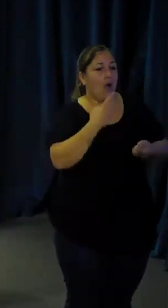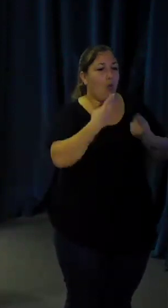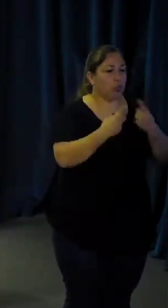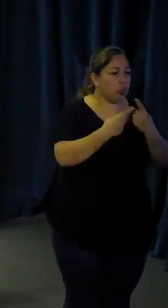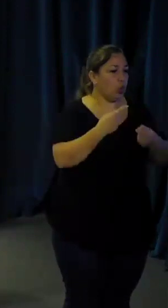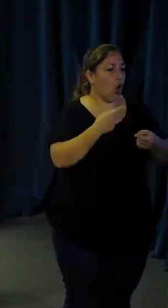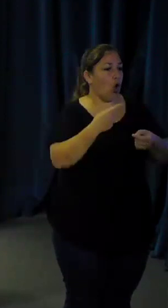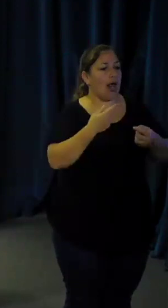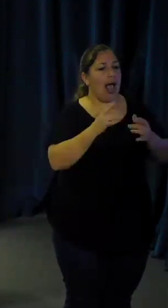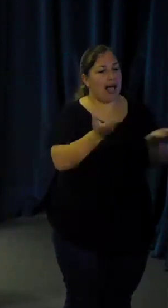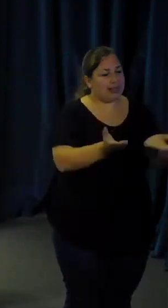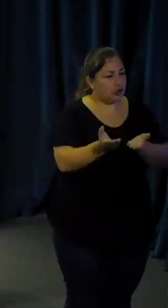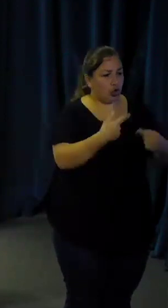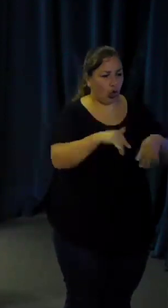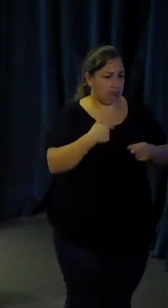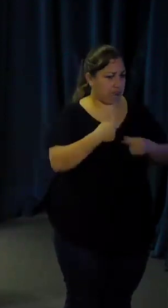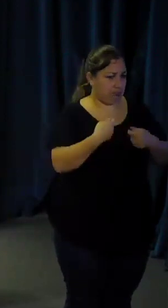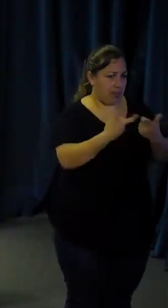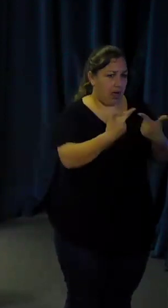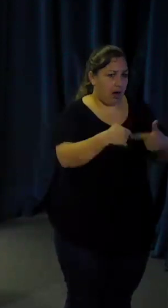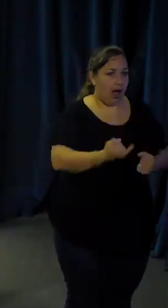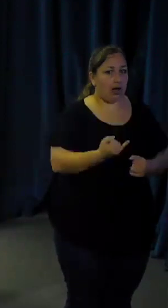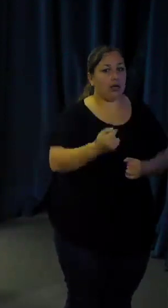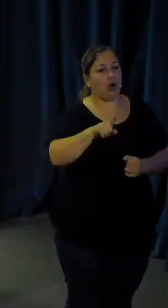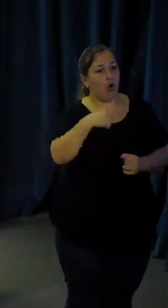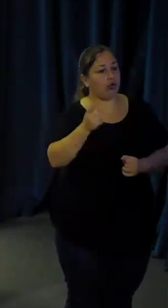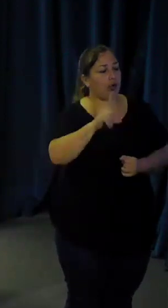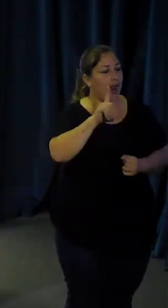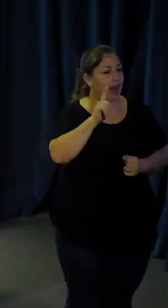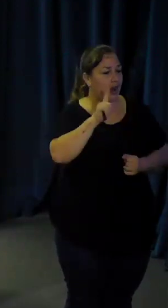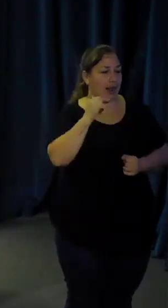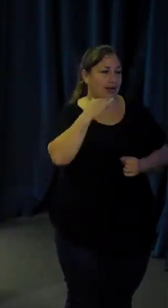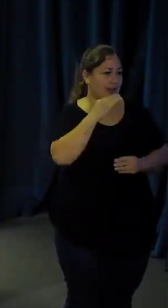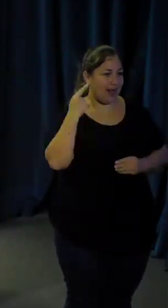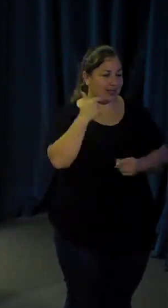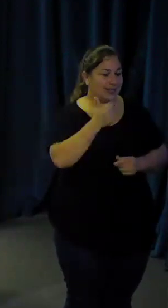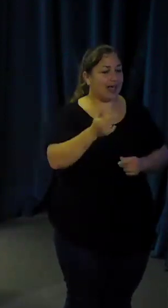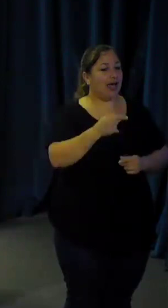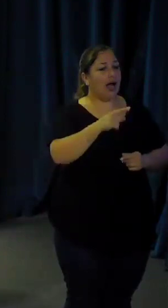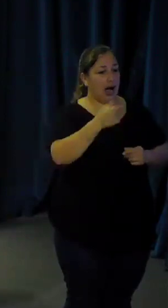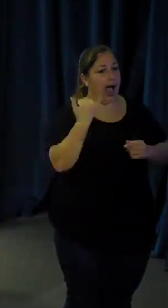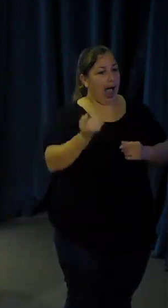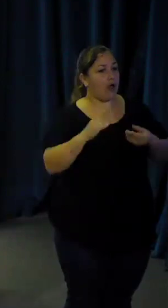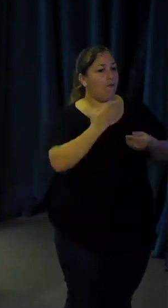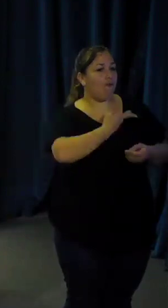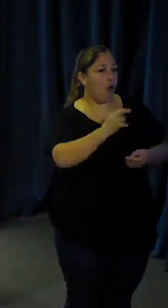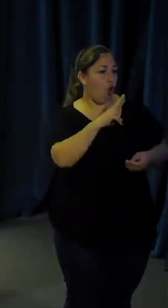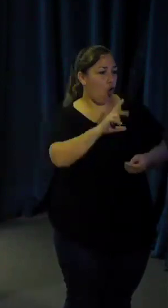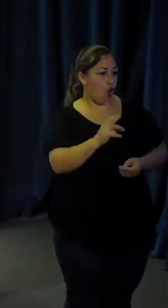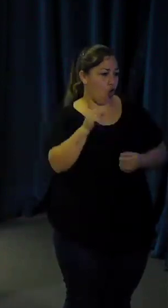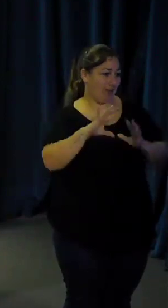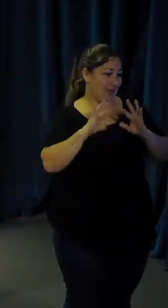disposición. Después fui al LAC IGF, que es el foro regional, que también fue el año pasado,